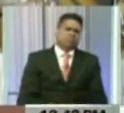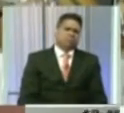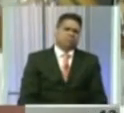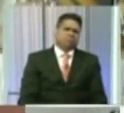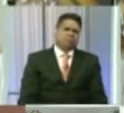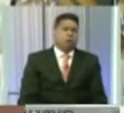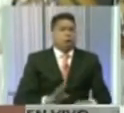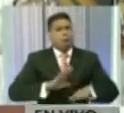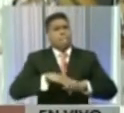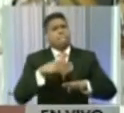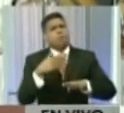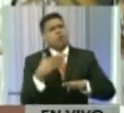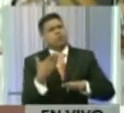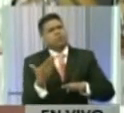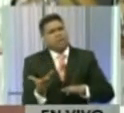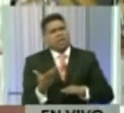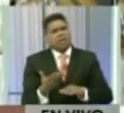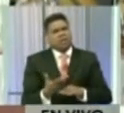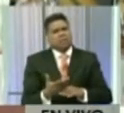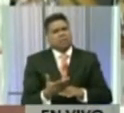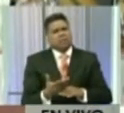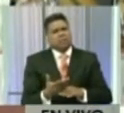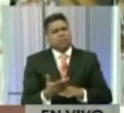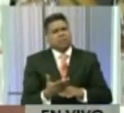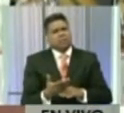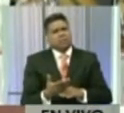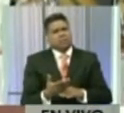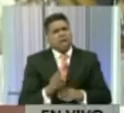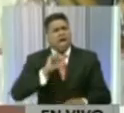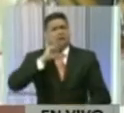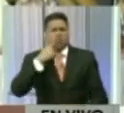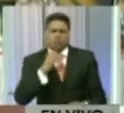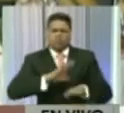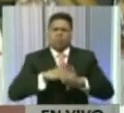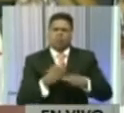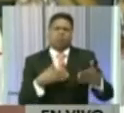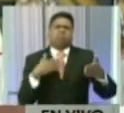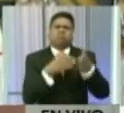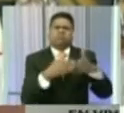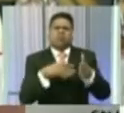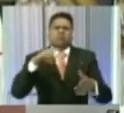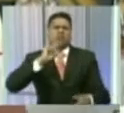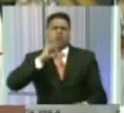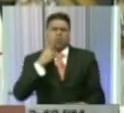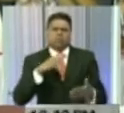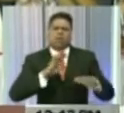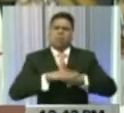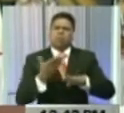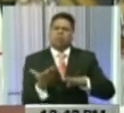¿Por qué el ataque a Putin, a Rusia y a China?